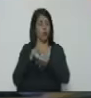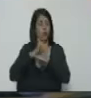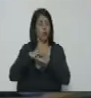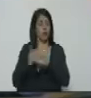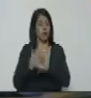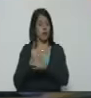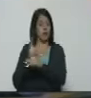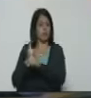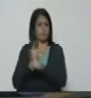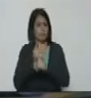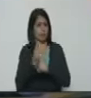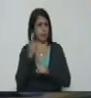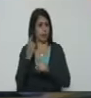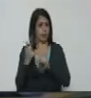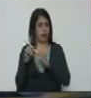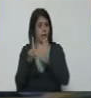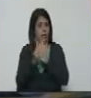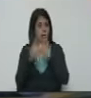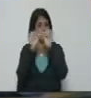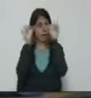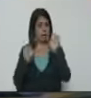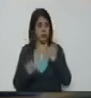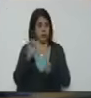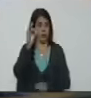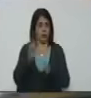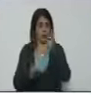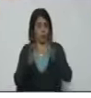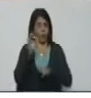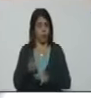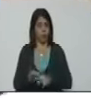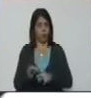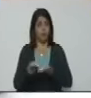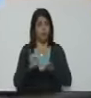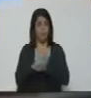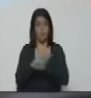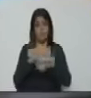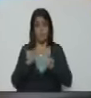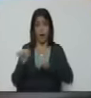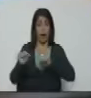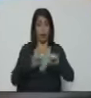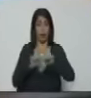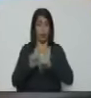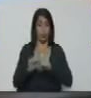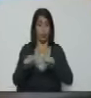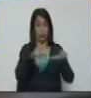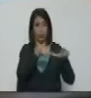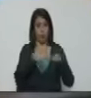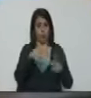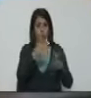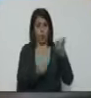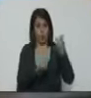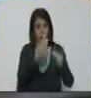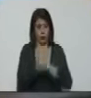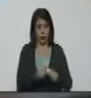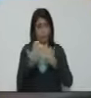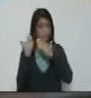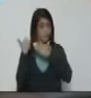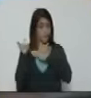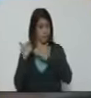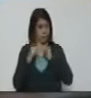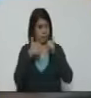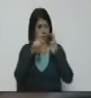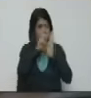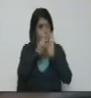las competencias legales propias del sistema de justicia ordinario. La actuación de la jurisdicción comunal estará enmarcada dentro